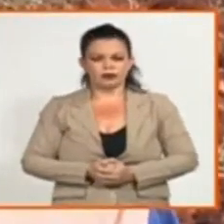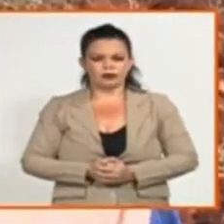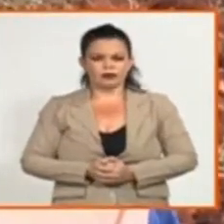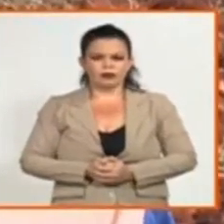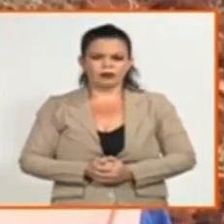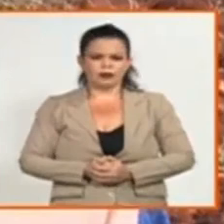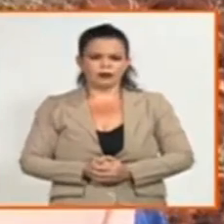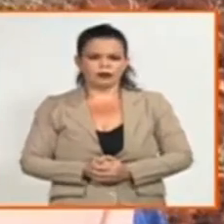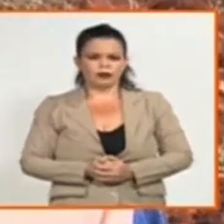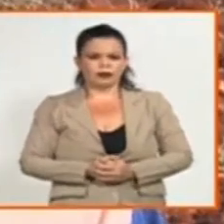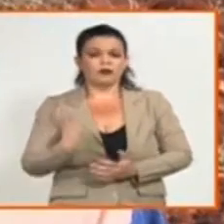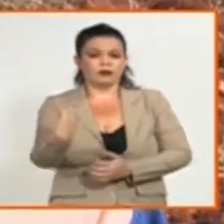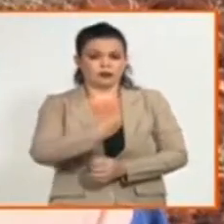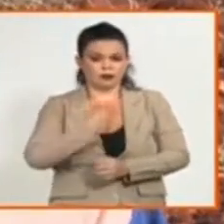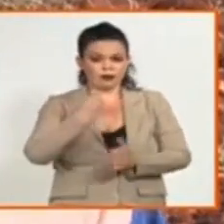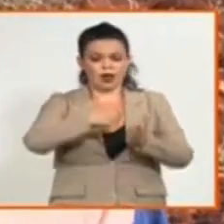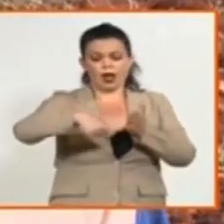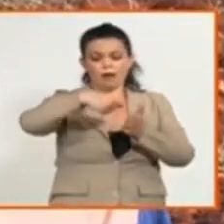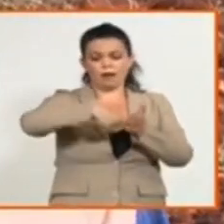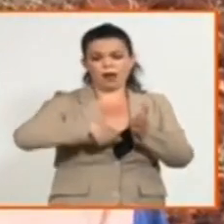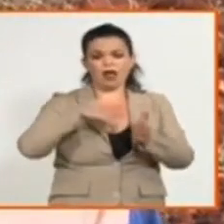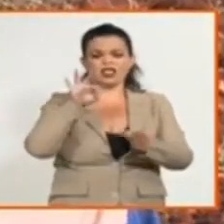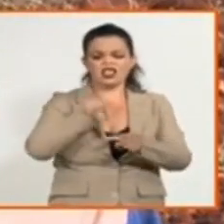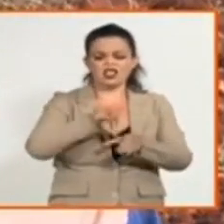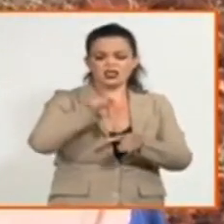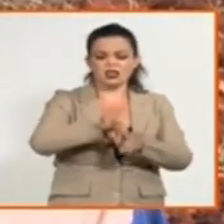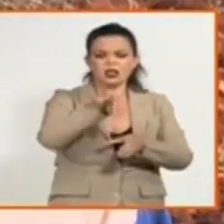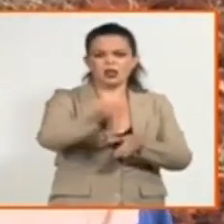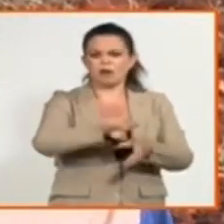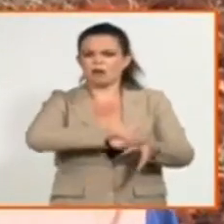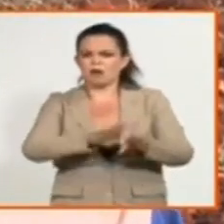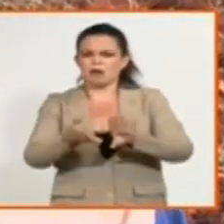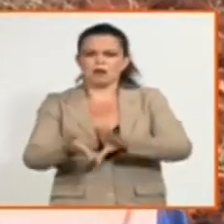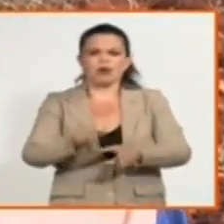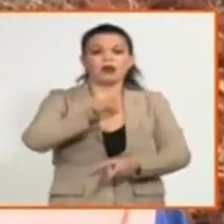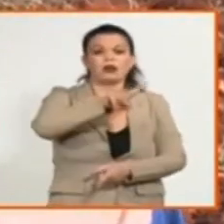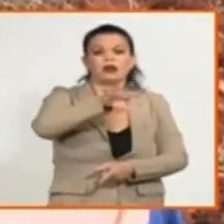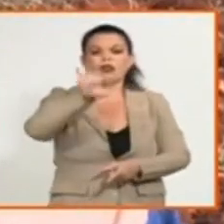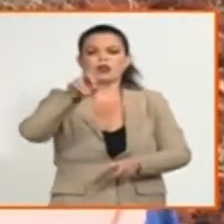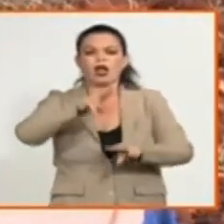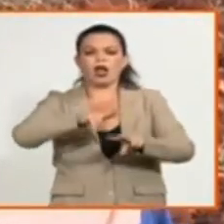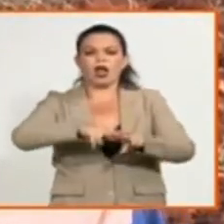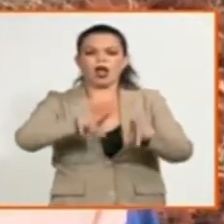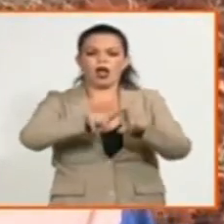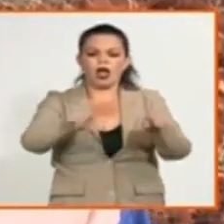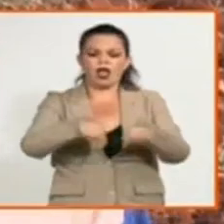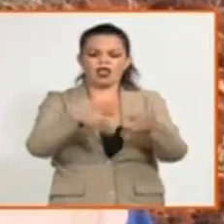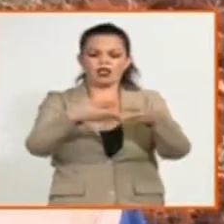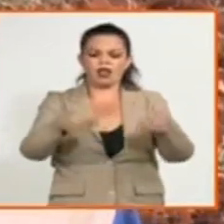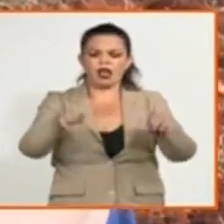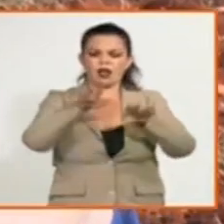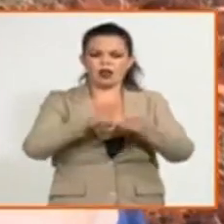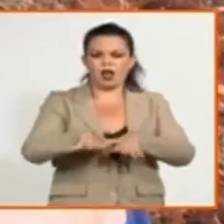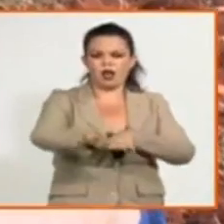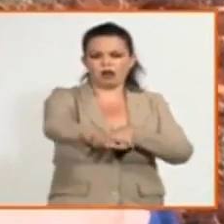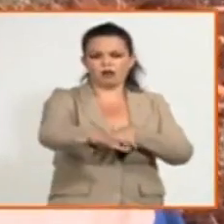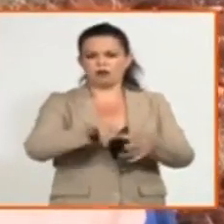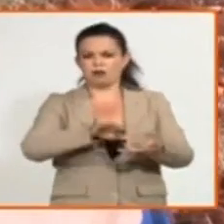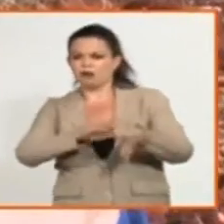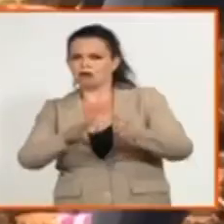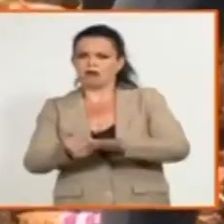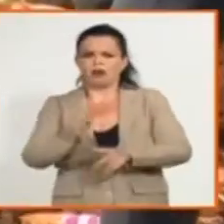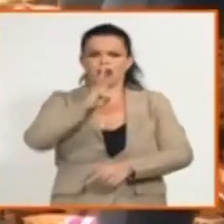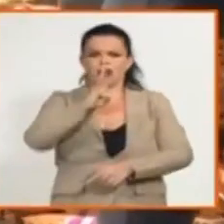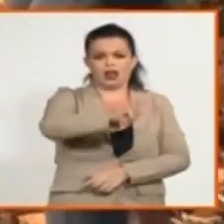plan de siembra de 100 hectáreas, el cual se cumplió. De ella hay 33 hectáreas de papa nacional, que es donde estamos enclavados,